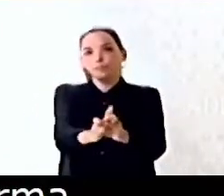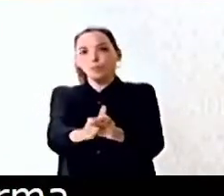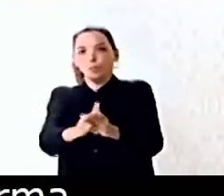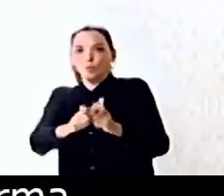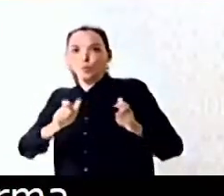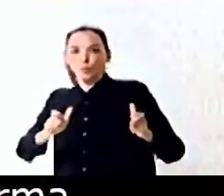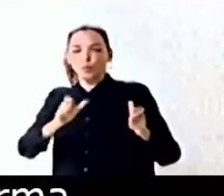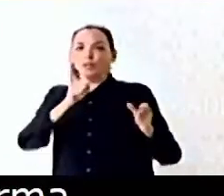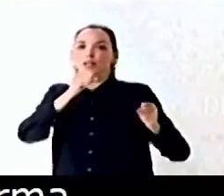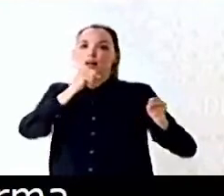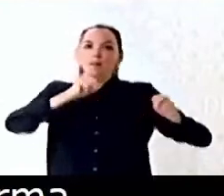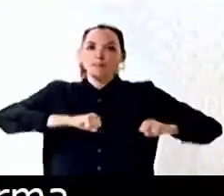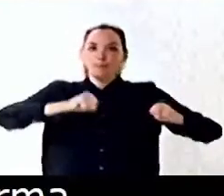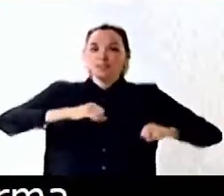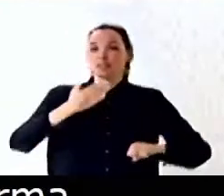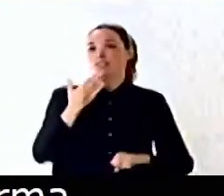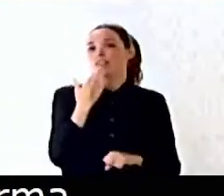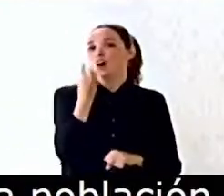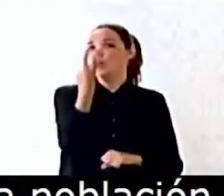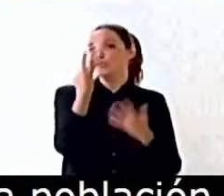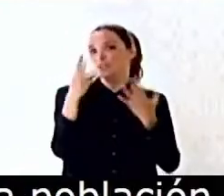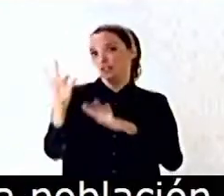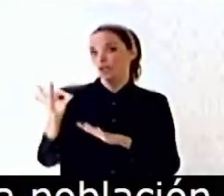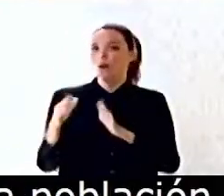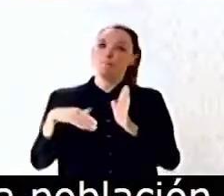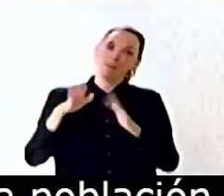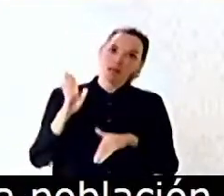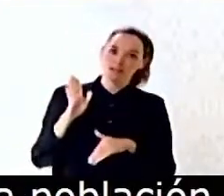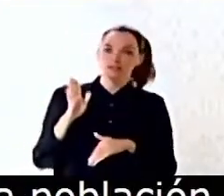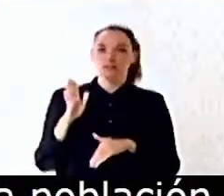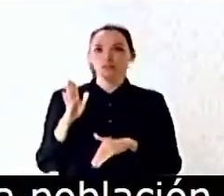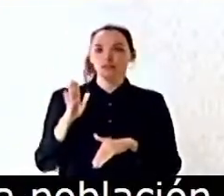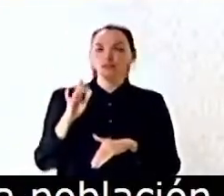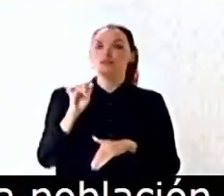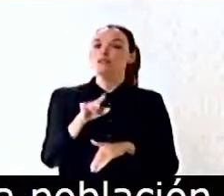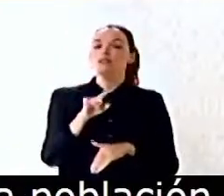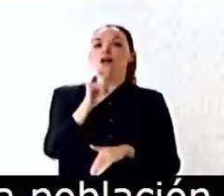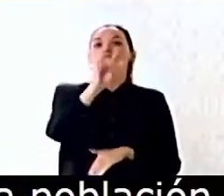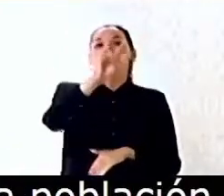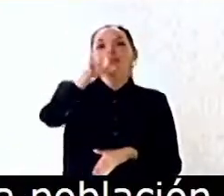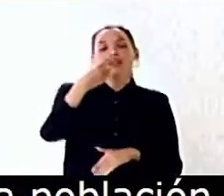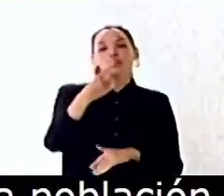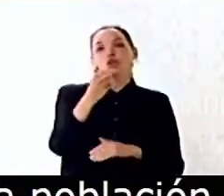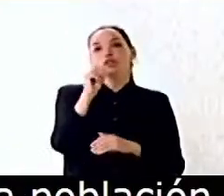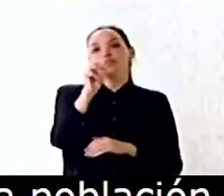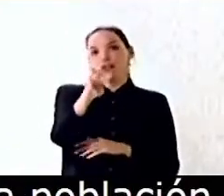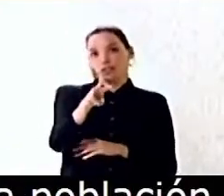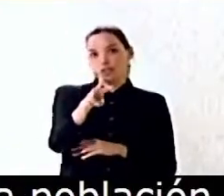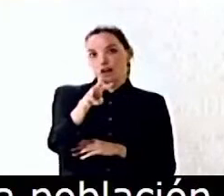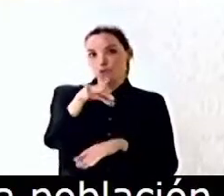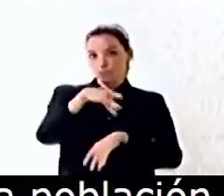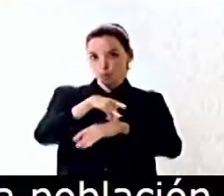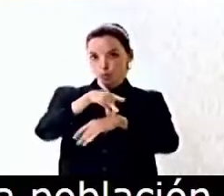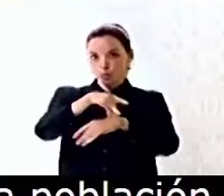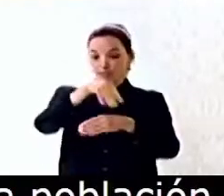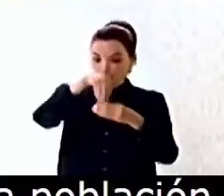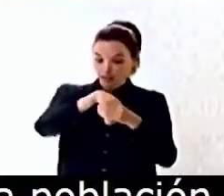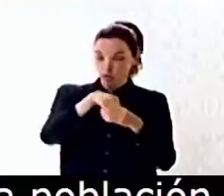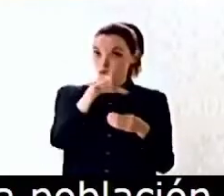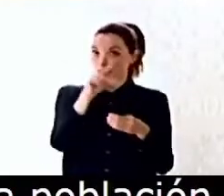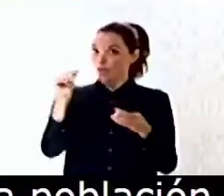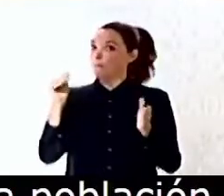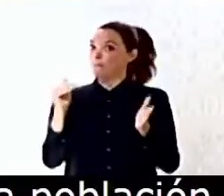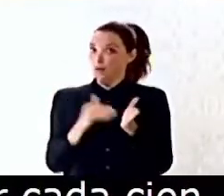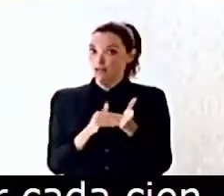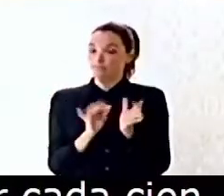población mayor o igual a 80 años, en la población mayor o muy mayor, de 113 casos por 100.000 habitantes, que sin